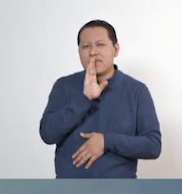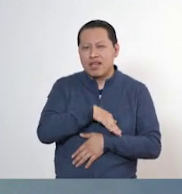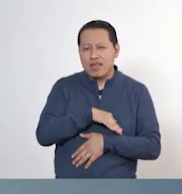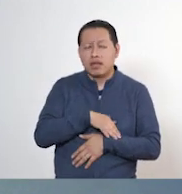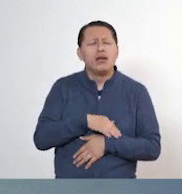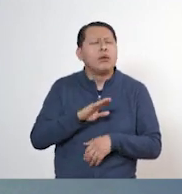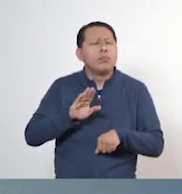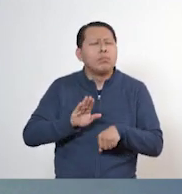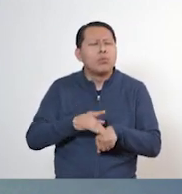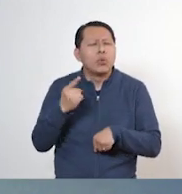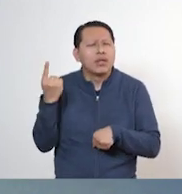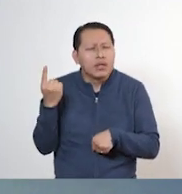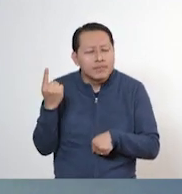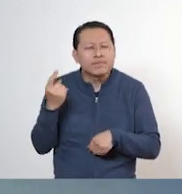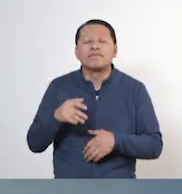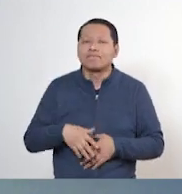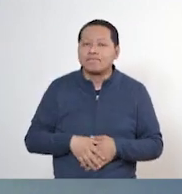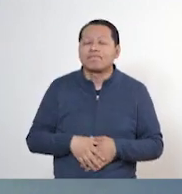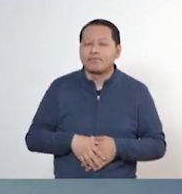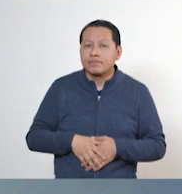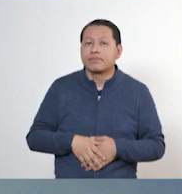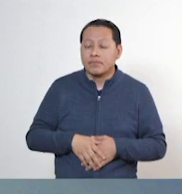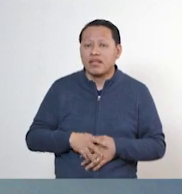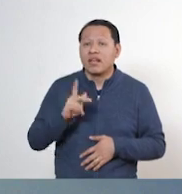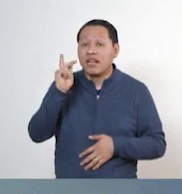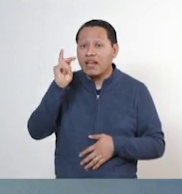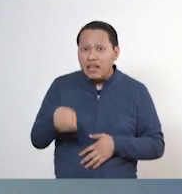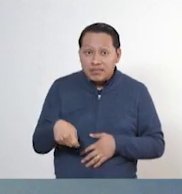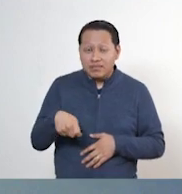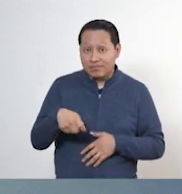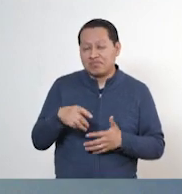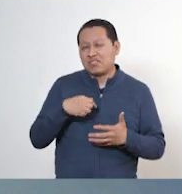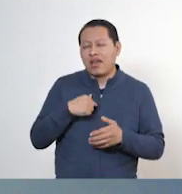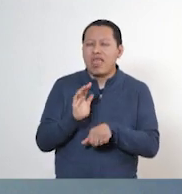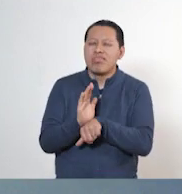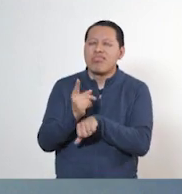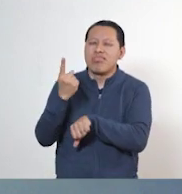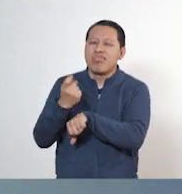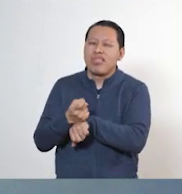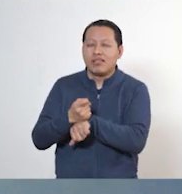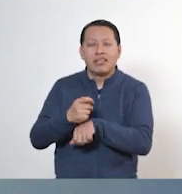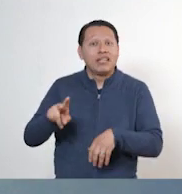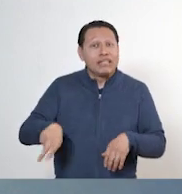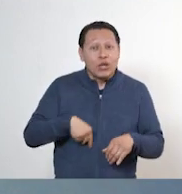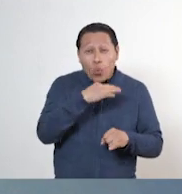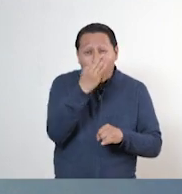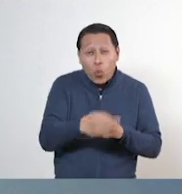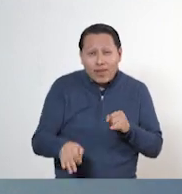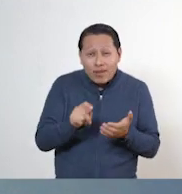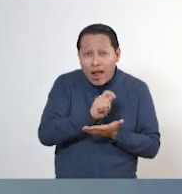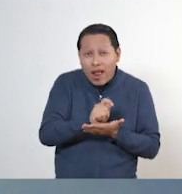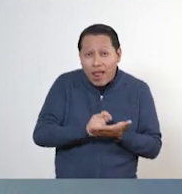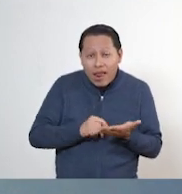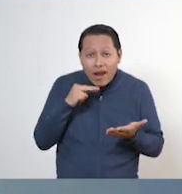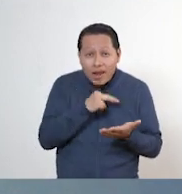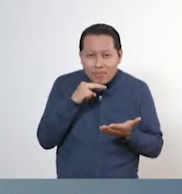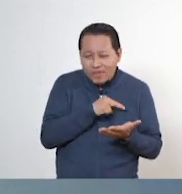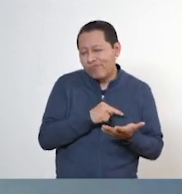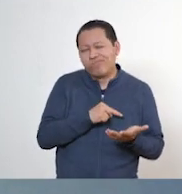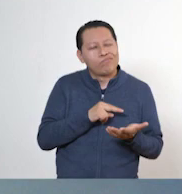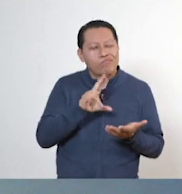qué, Coral? Porque si dejamos todo al final, al último momento, nos sale mal, porque hacer todo rápido, pues no está bien.